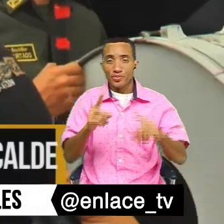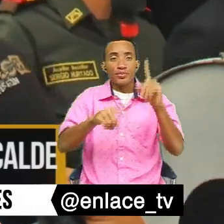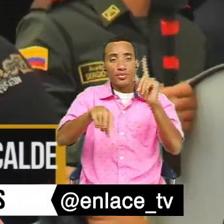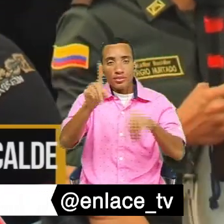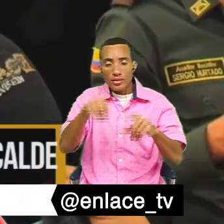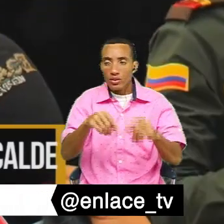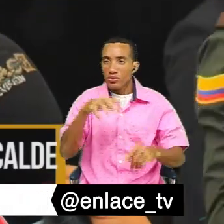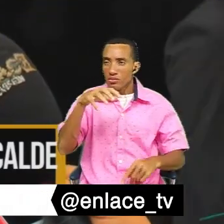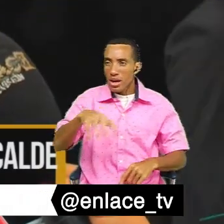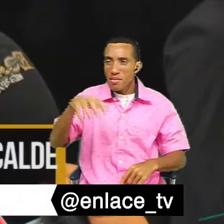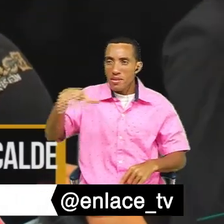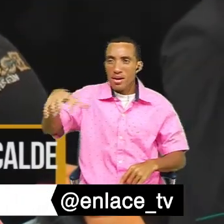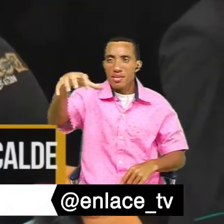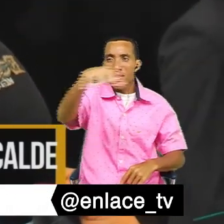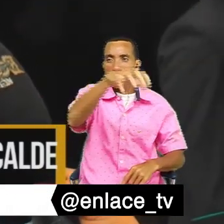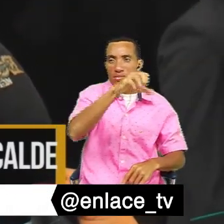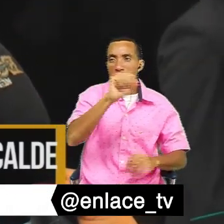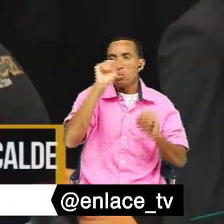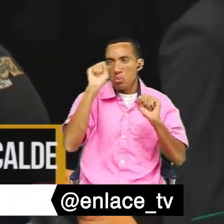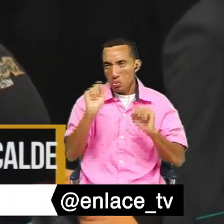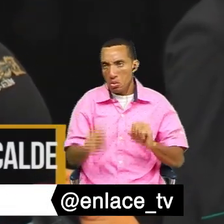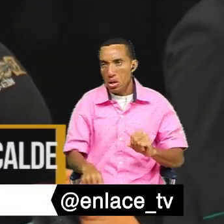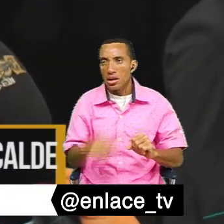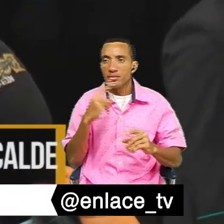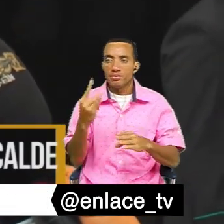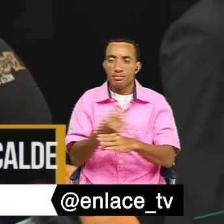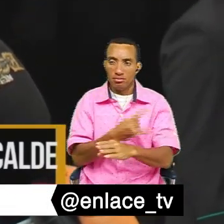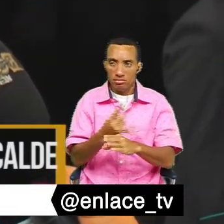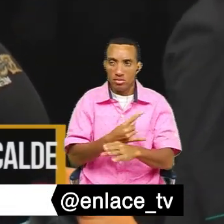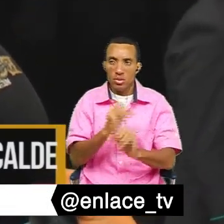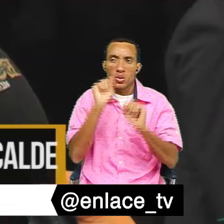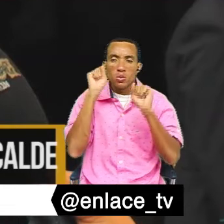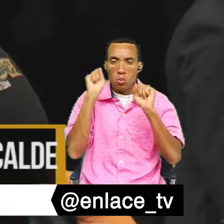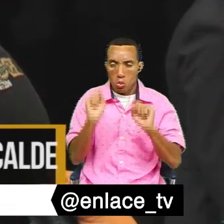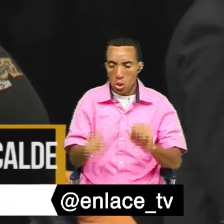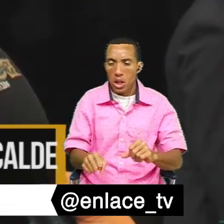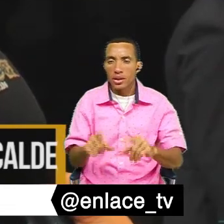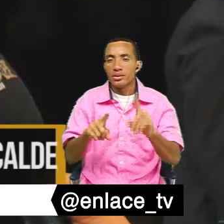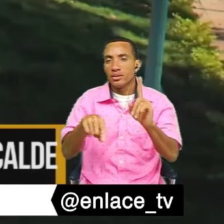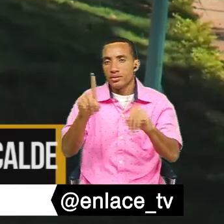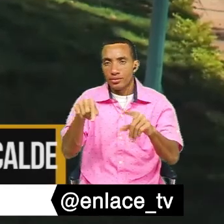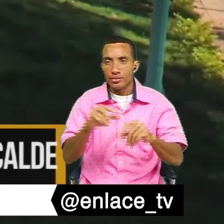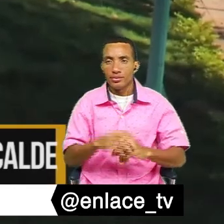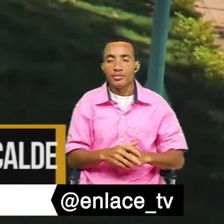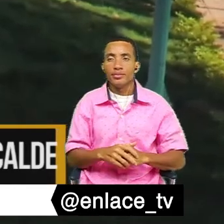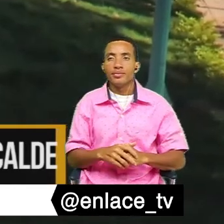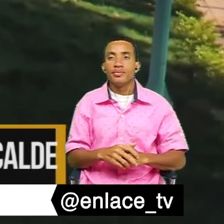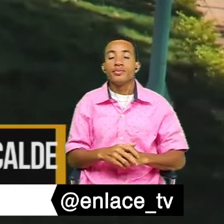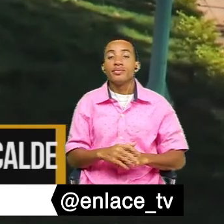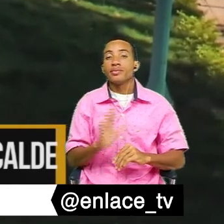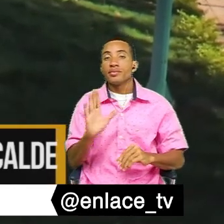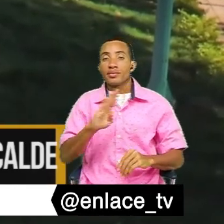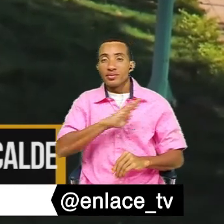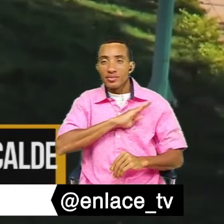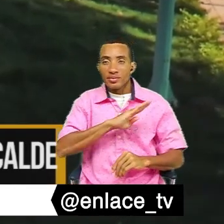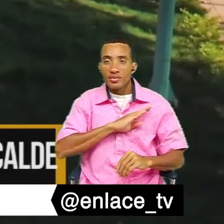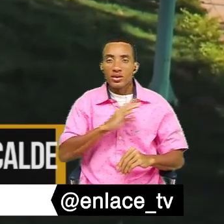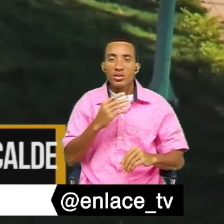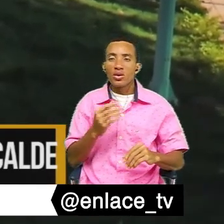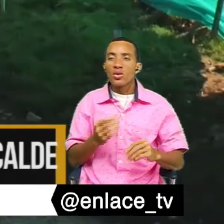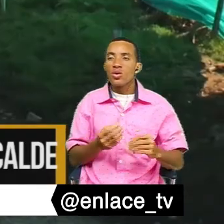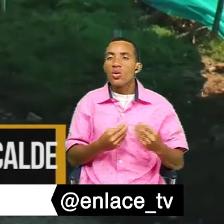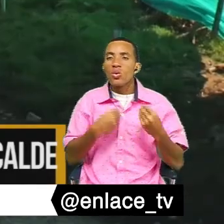puestos que podrán ser utilizados por las personas del comercio informal. El mandatario no concretó fecha de entrega de la